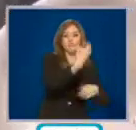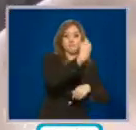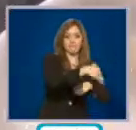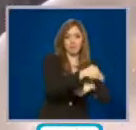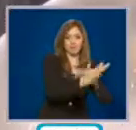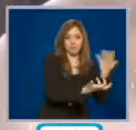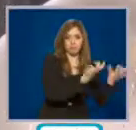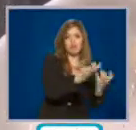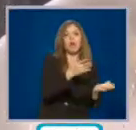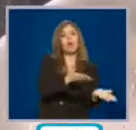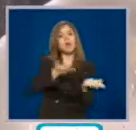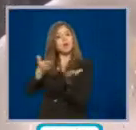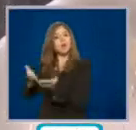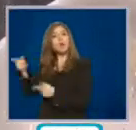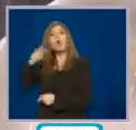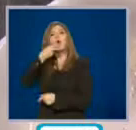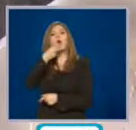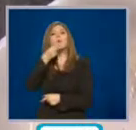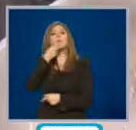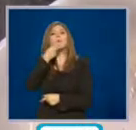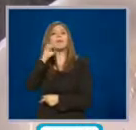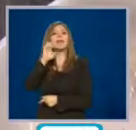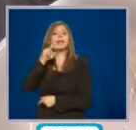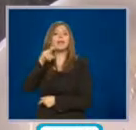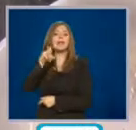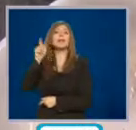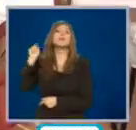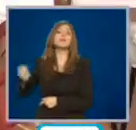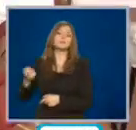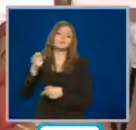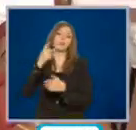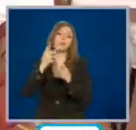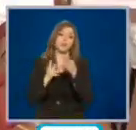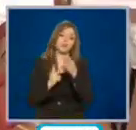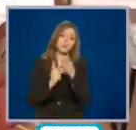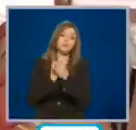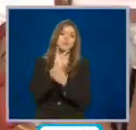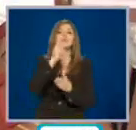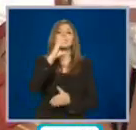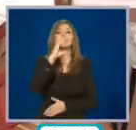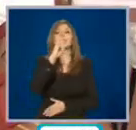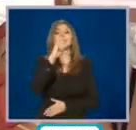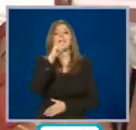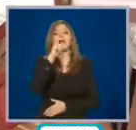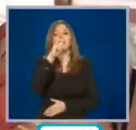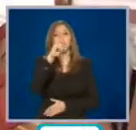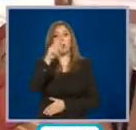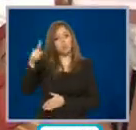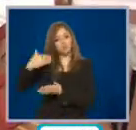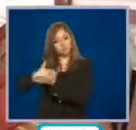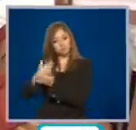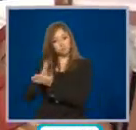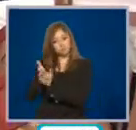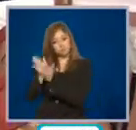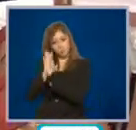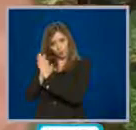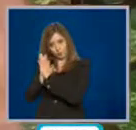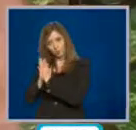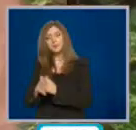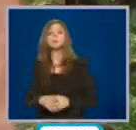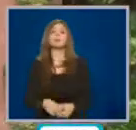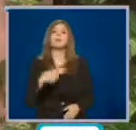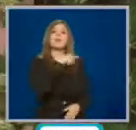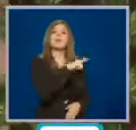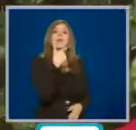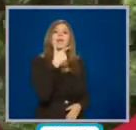lado, compañeros, contigo, Ajá. Quique. Tenemos de aquel Por lado favor. cilantro. Vamos picándolo, Quique, por favorcito. Ok. Ahora, para preparar, Gaby, este